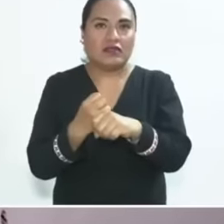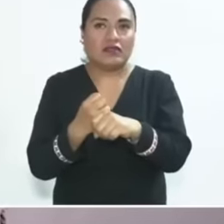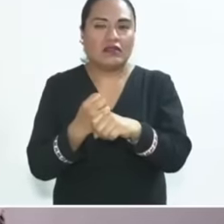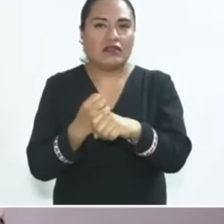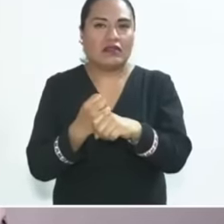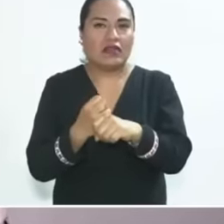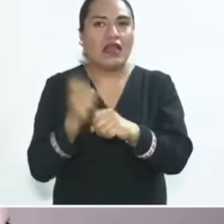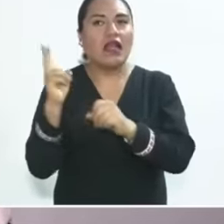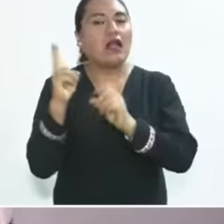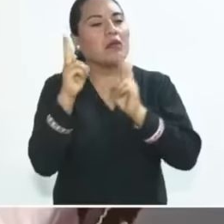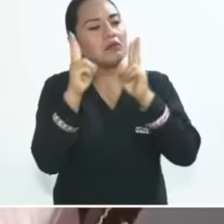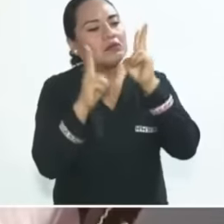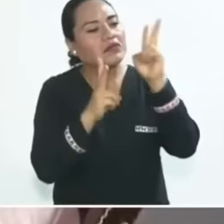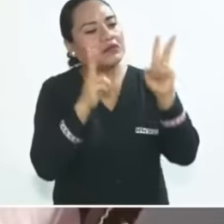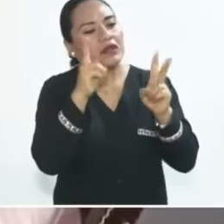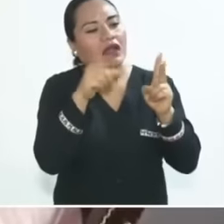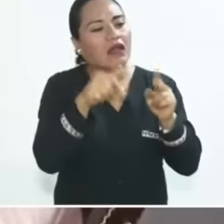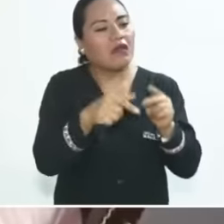visitar a México.